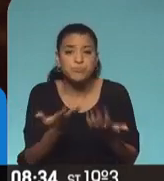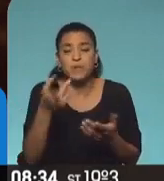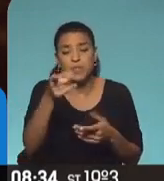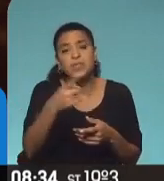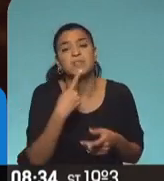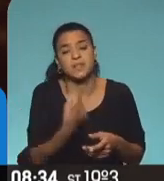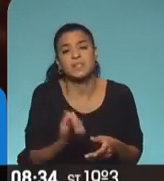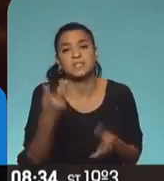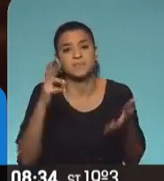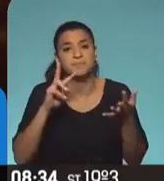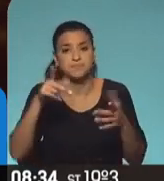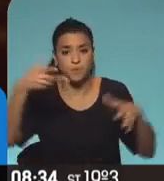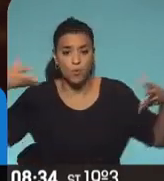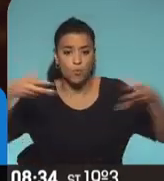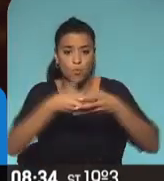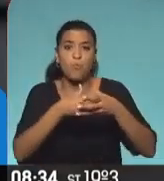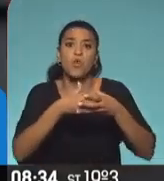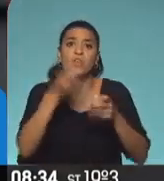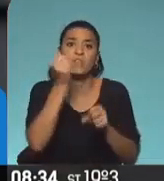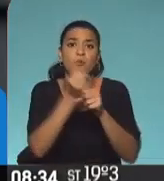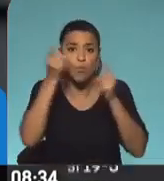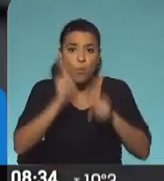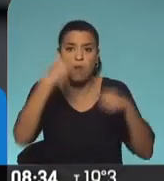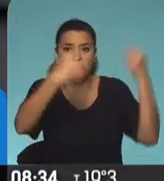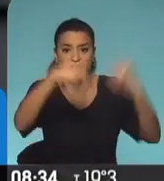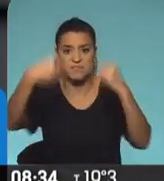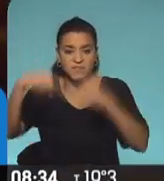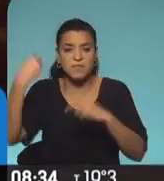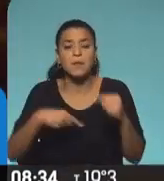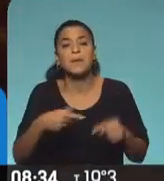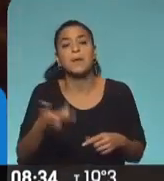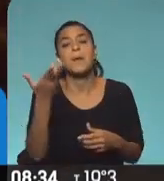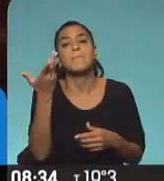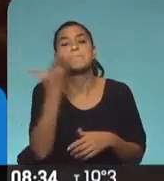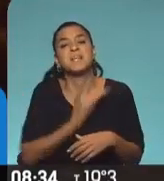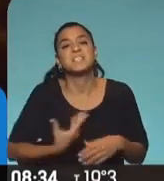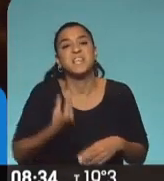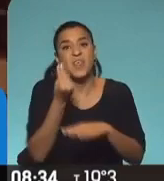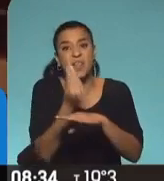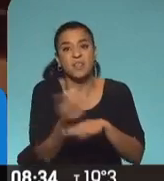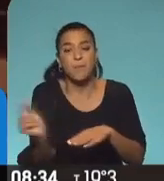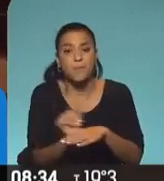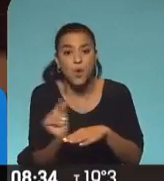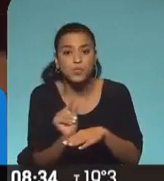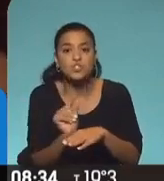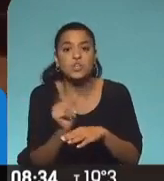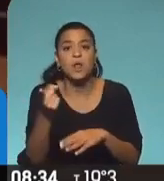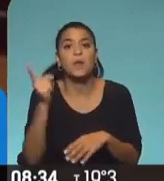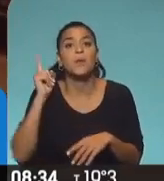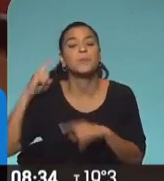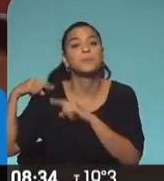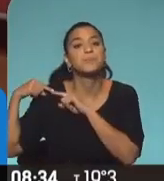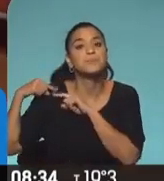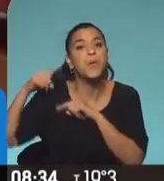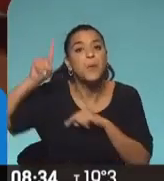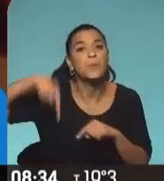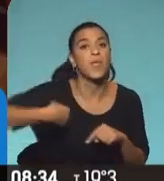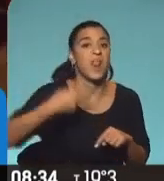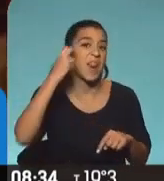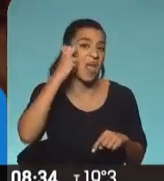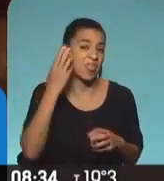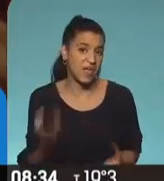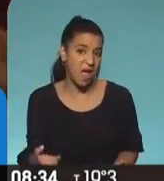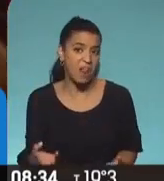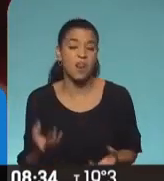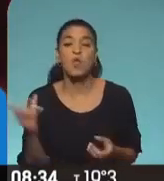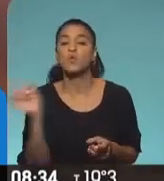digamos este grupo de trabajo no nos olvidemos que la presidenta provisional será que tiene un origen del radicalismo es